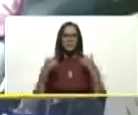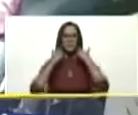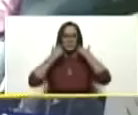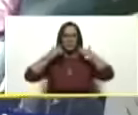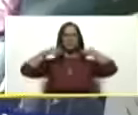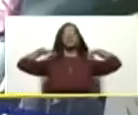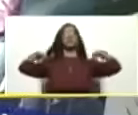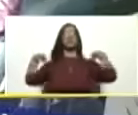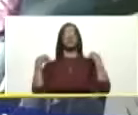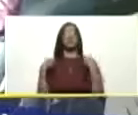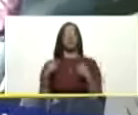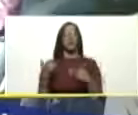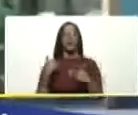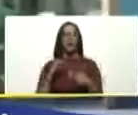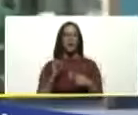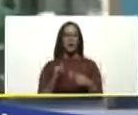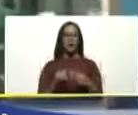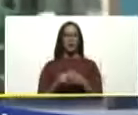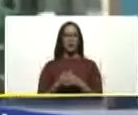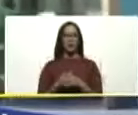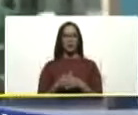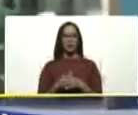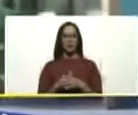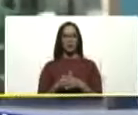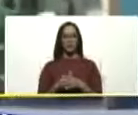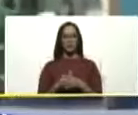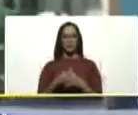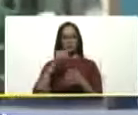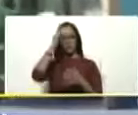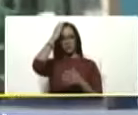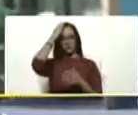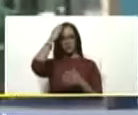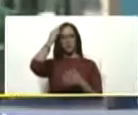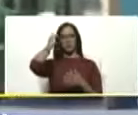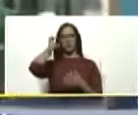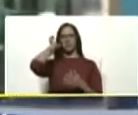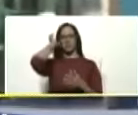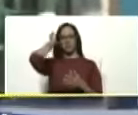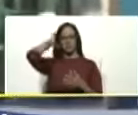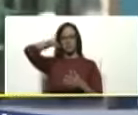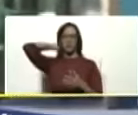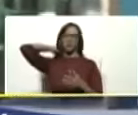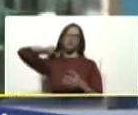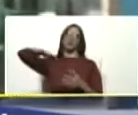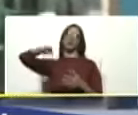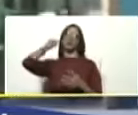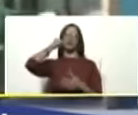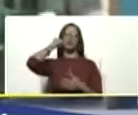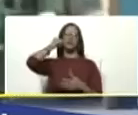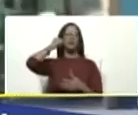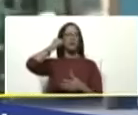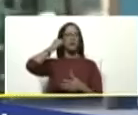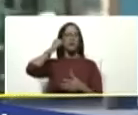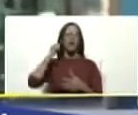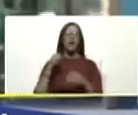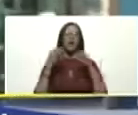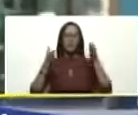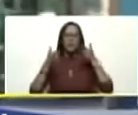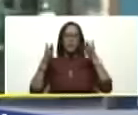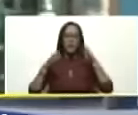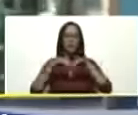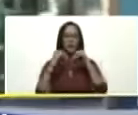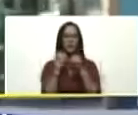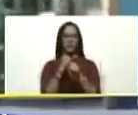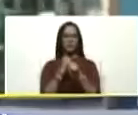Hay que forjar, Alberto y Emerson, y compañeros, compañeras, una clase